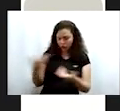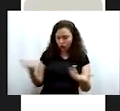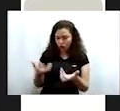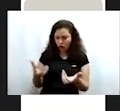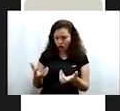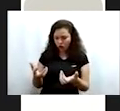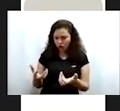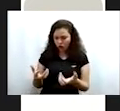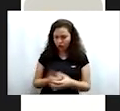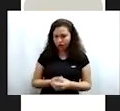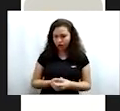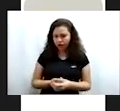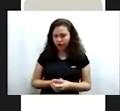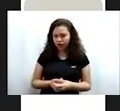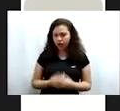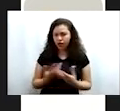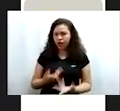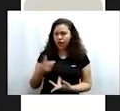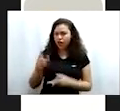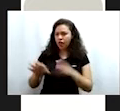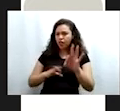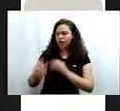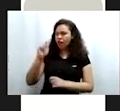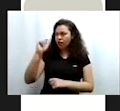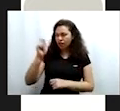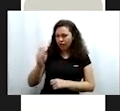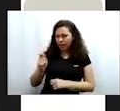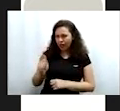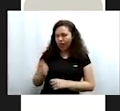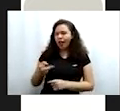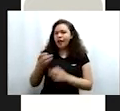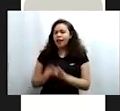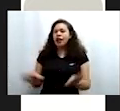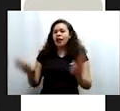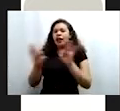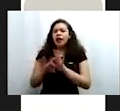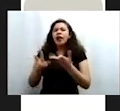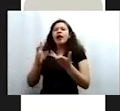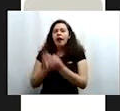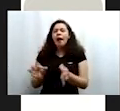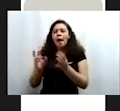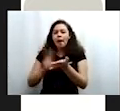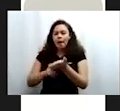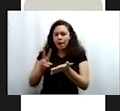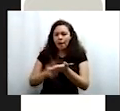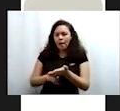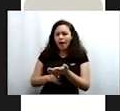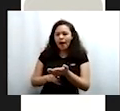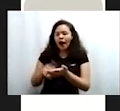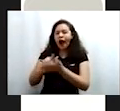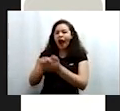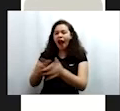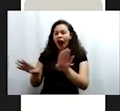percibir del significado del trabajo, la importancia, la valía, cómo está contribuyendo a